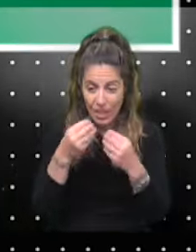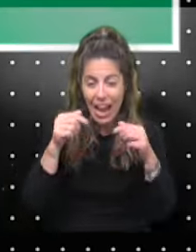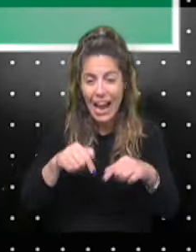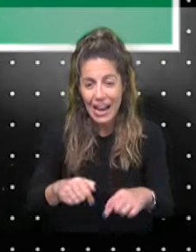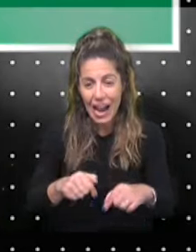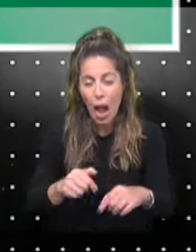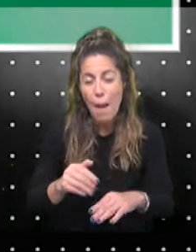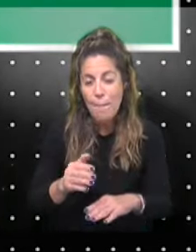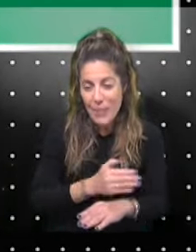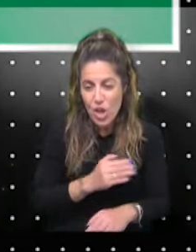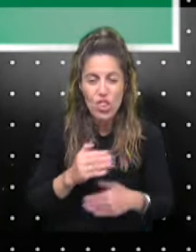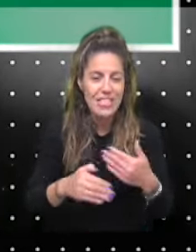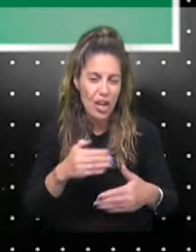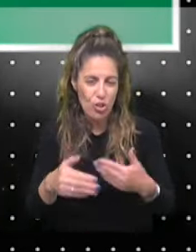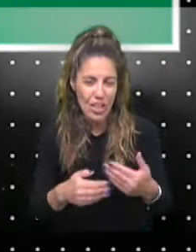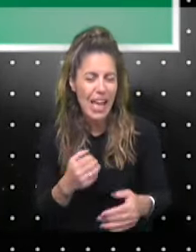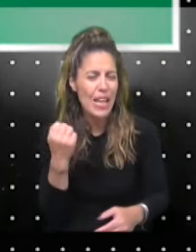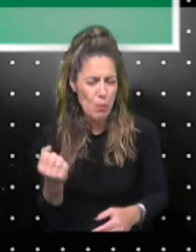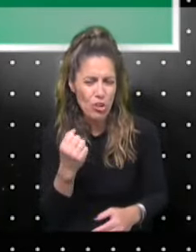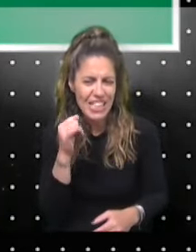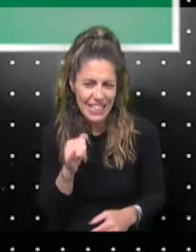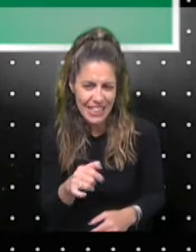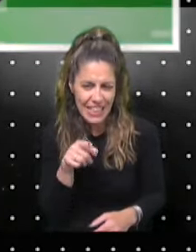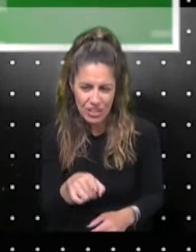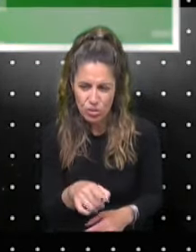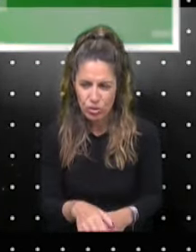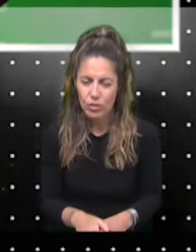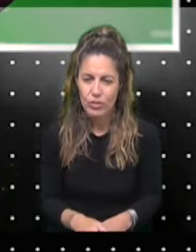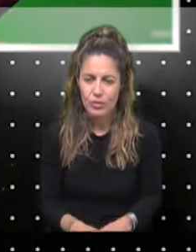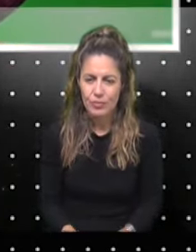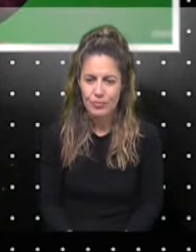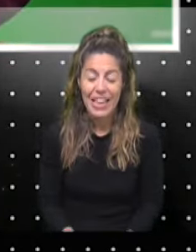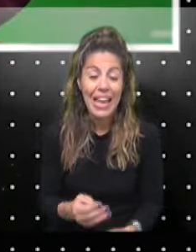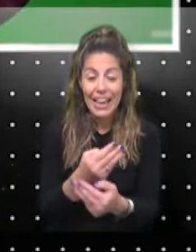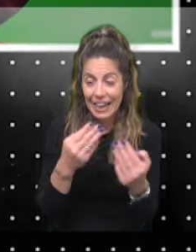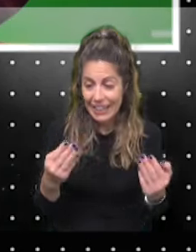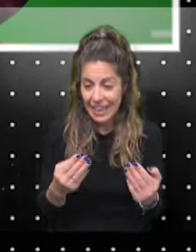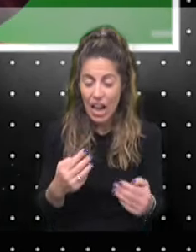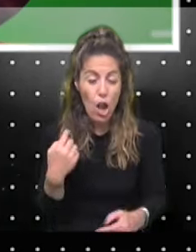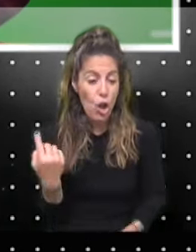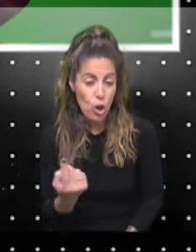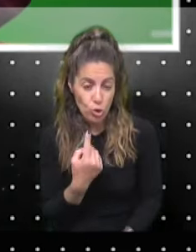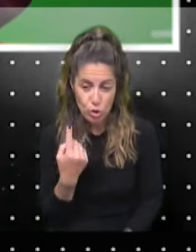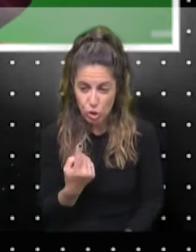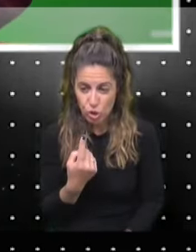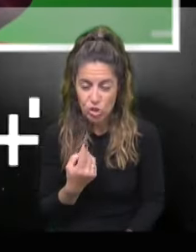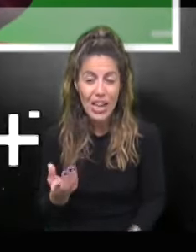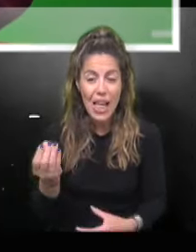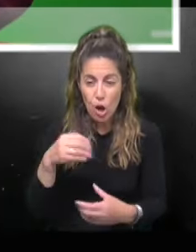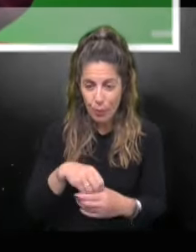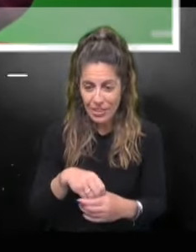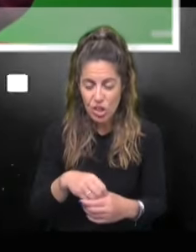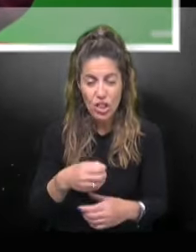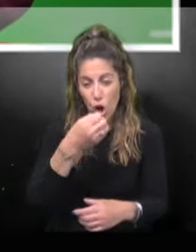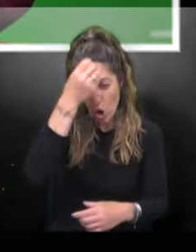poquito menos desarrolladas pero Qué importancia tiene todo eso bueno en general nosotros este la incorporación del concepto